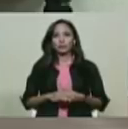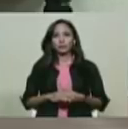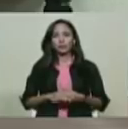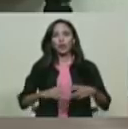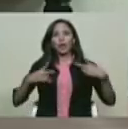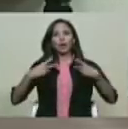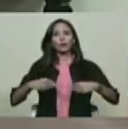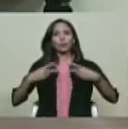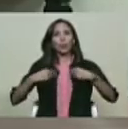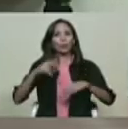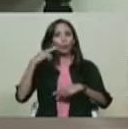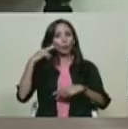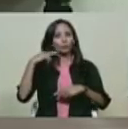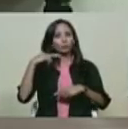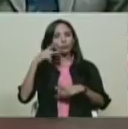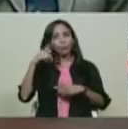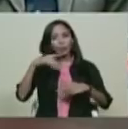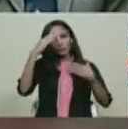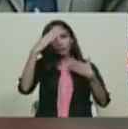Aristóbulo Isturi.